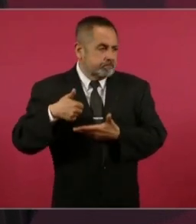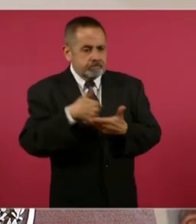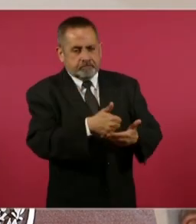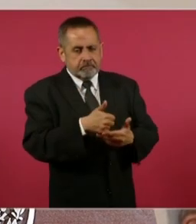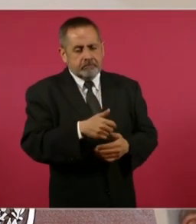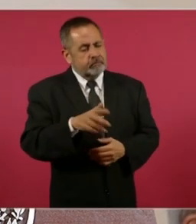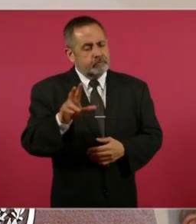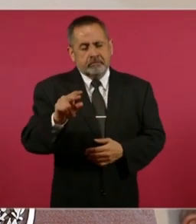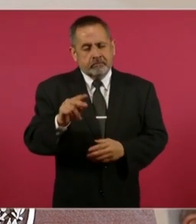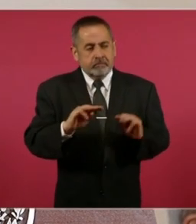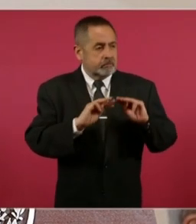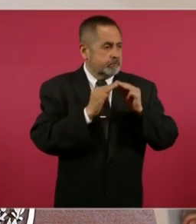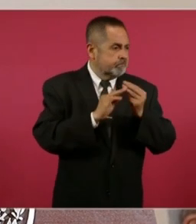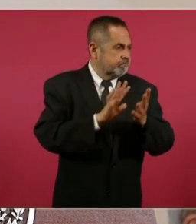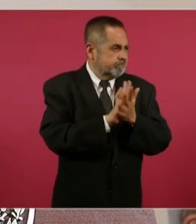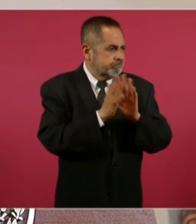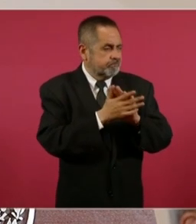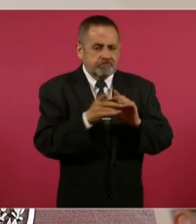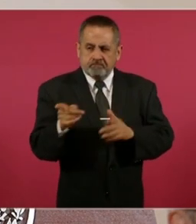a